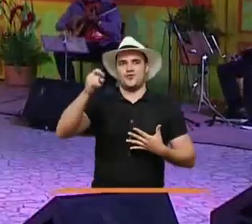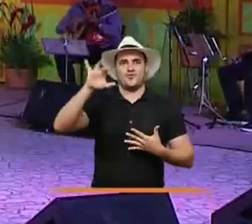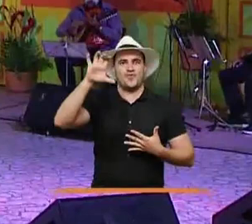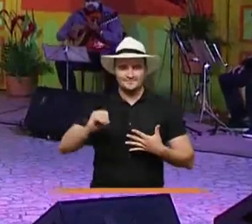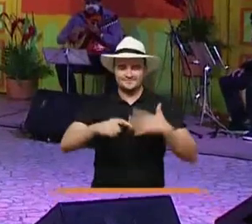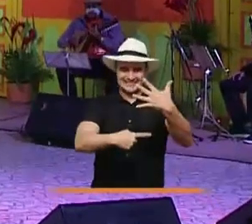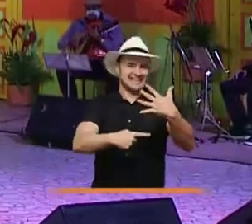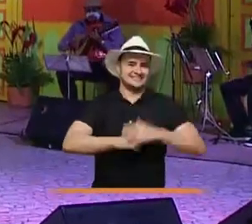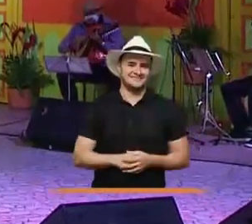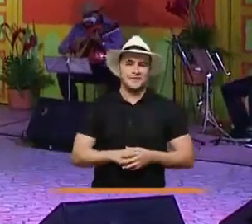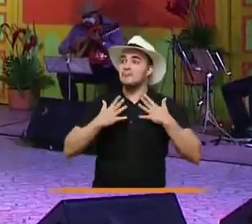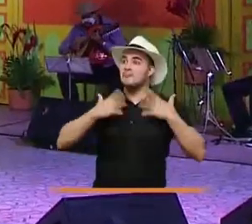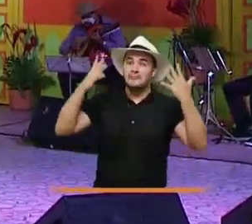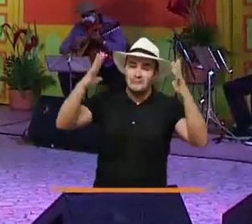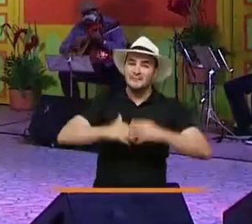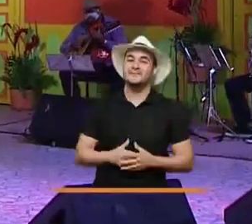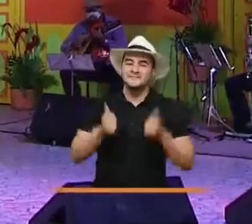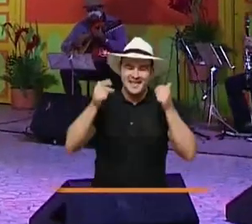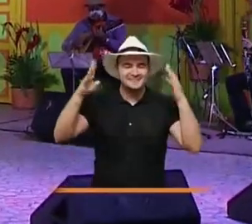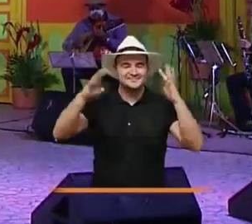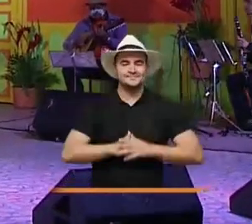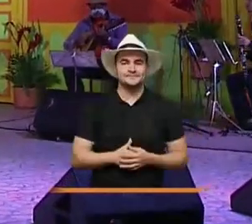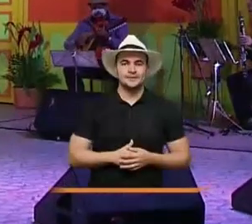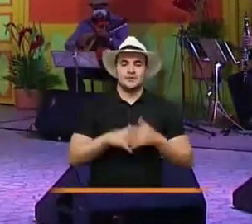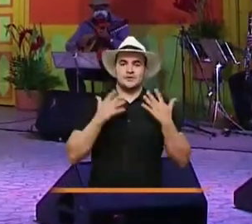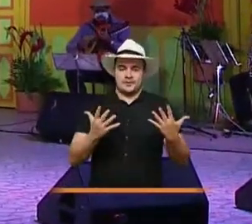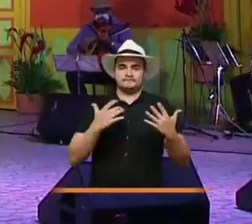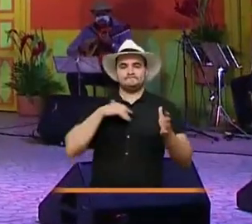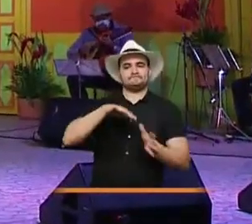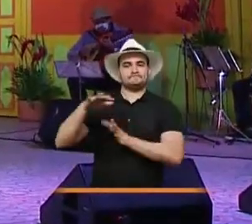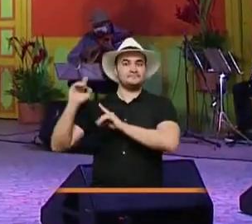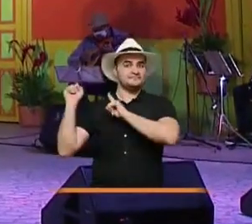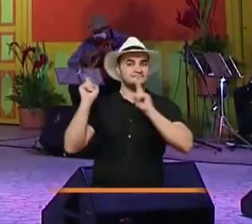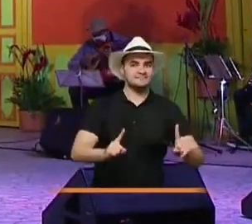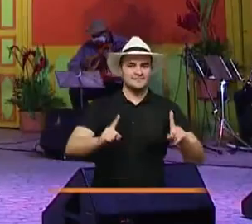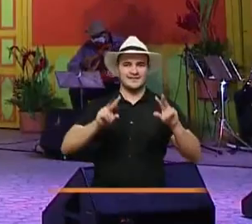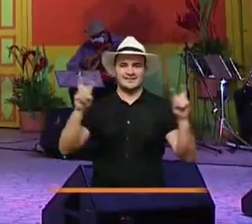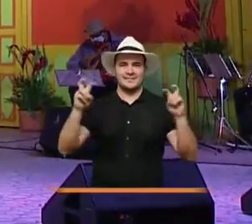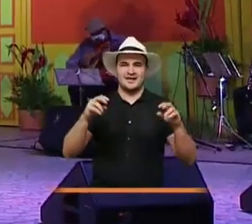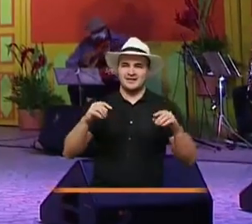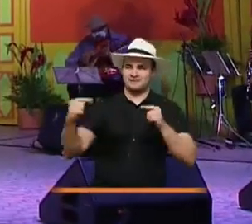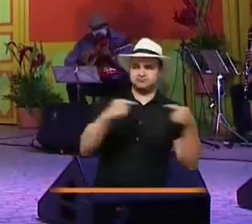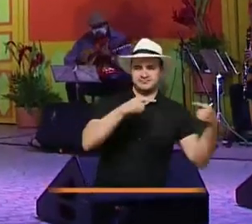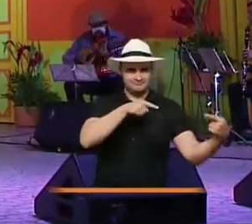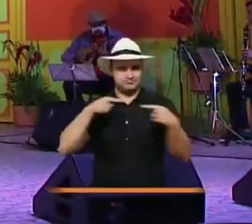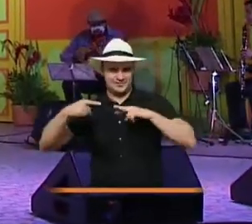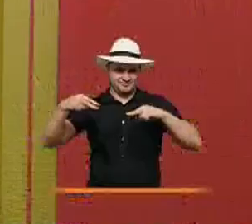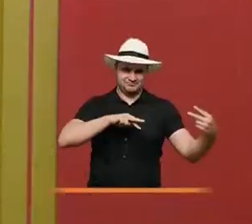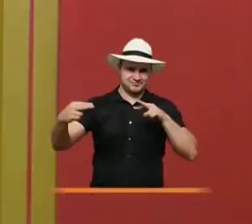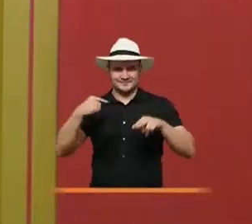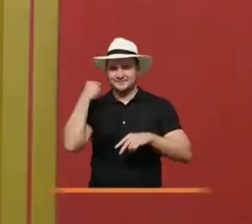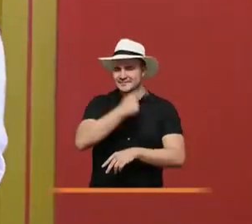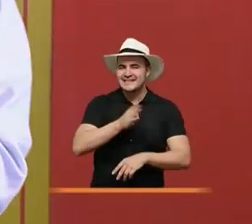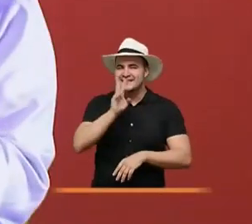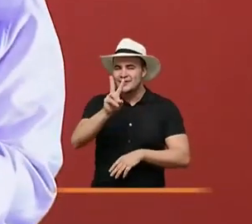de licitaciones señores y para la trova de controversia hacemos el llamado alto julián ocampo y al trabajador